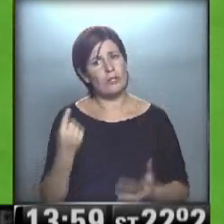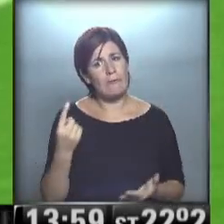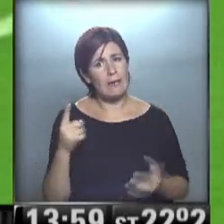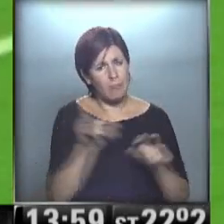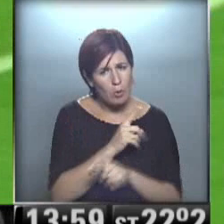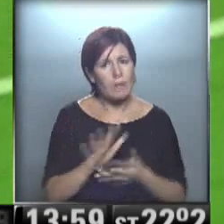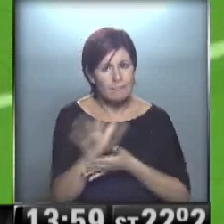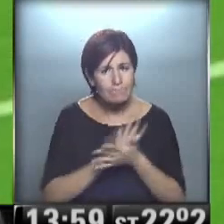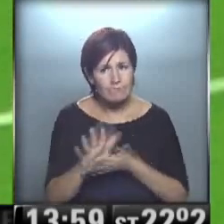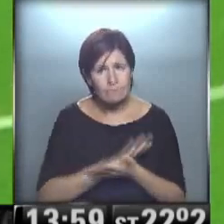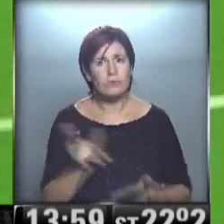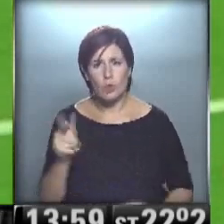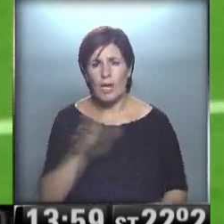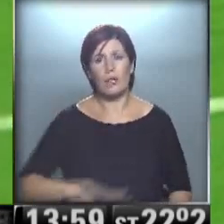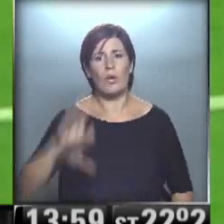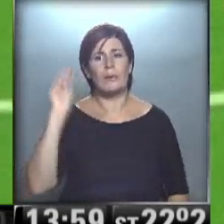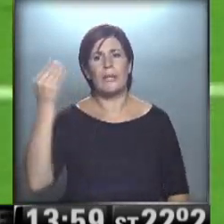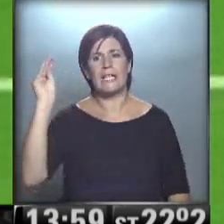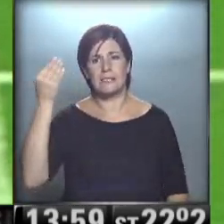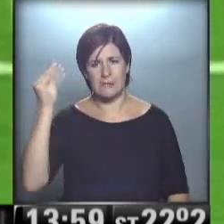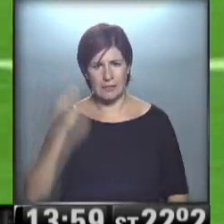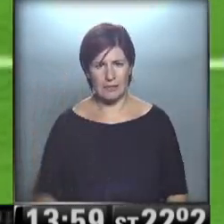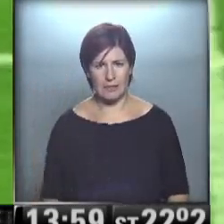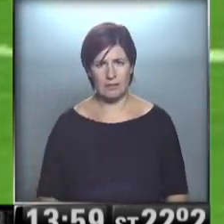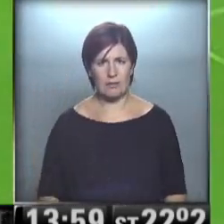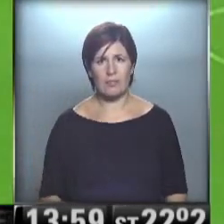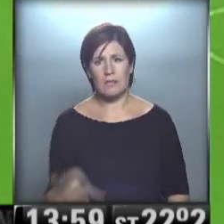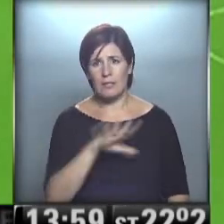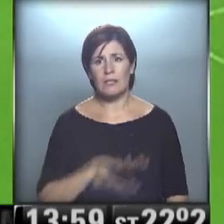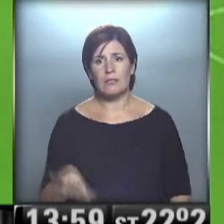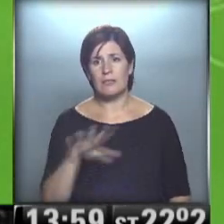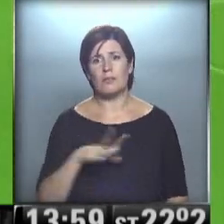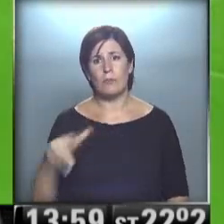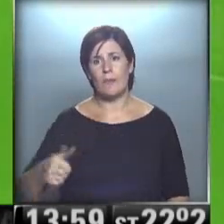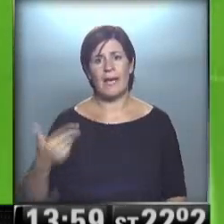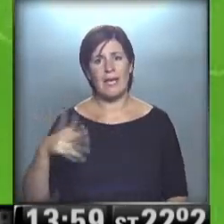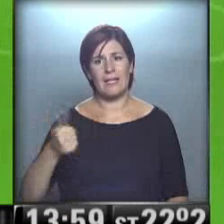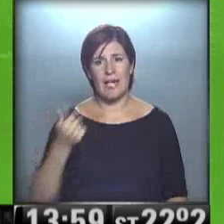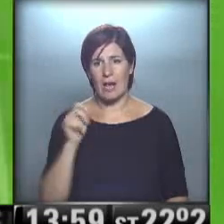en Brasil. ¿Este es el estadio donde se partió la No, el ese es de San Pablo. Este es otro donde también